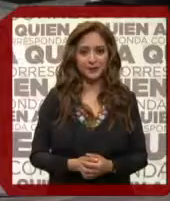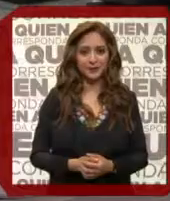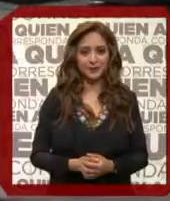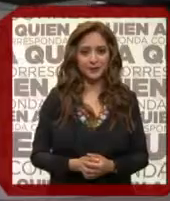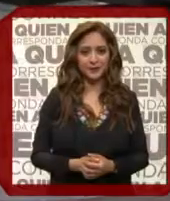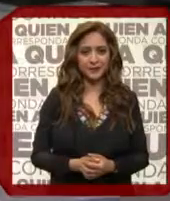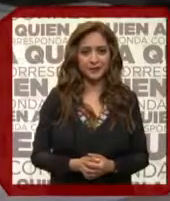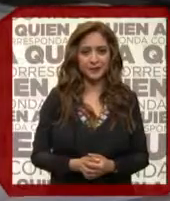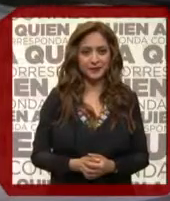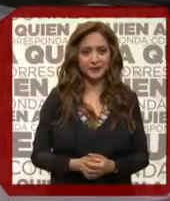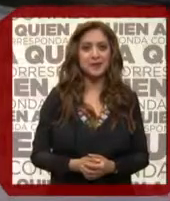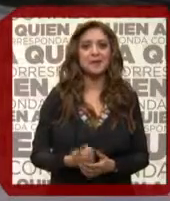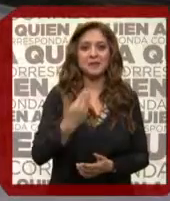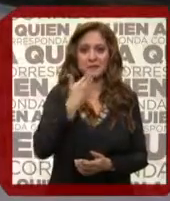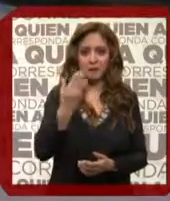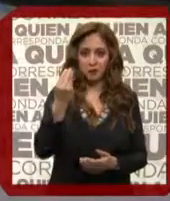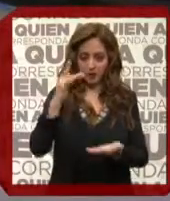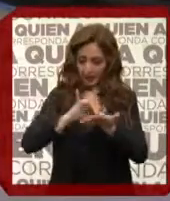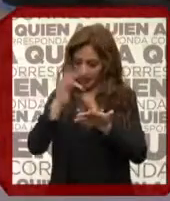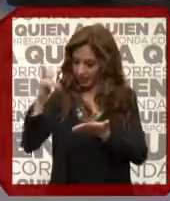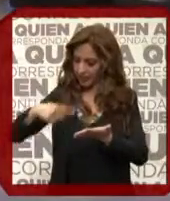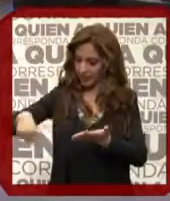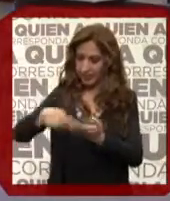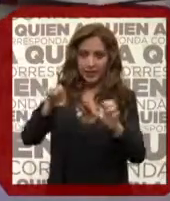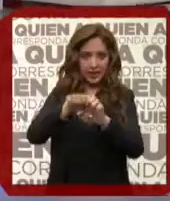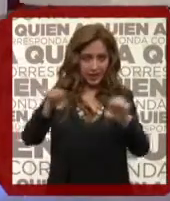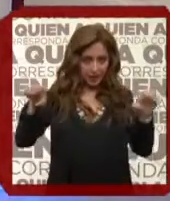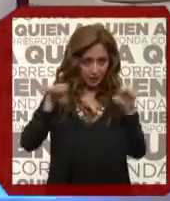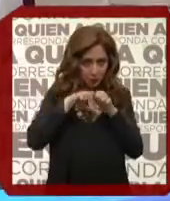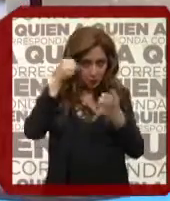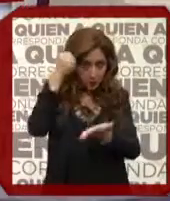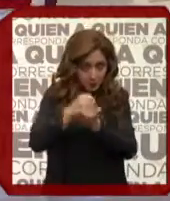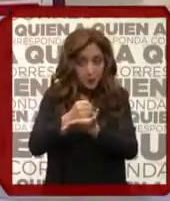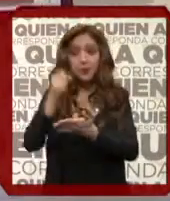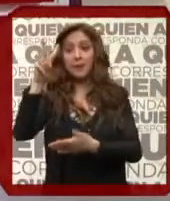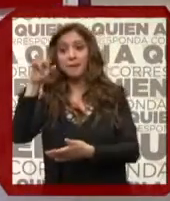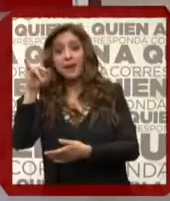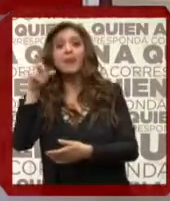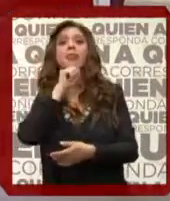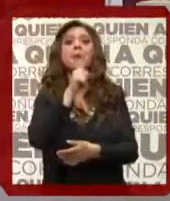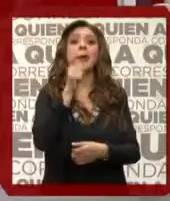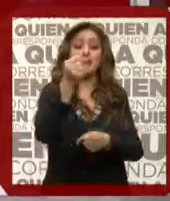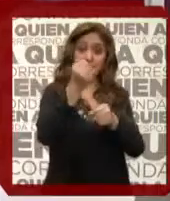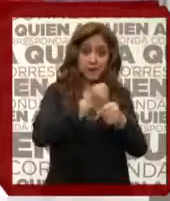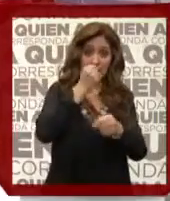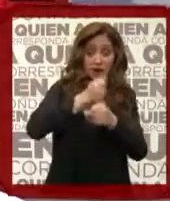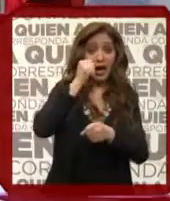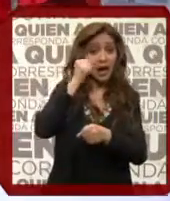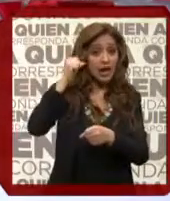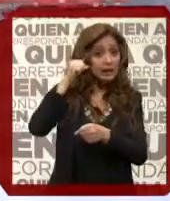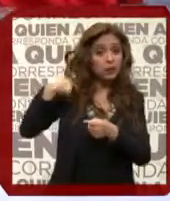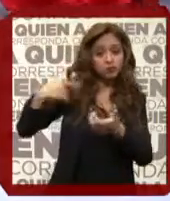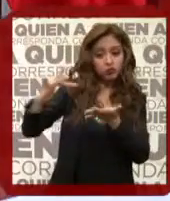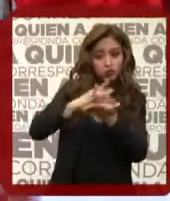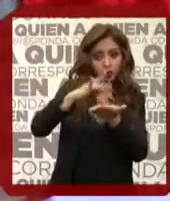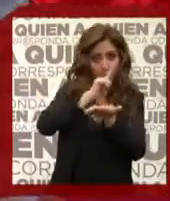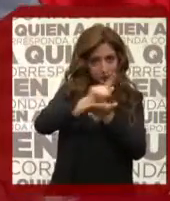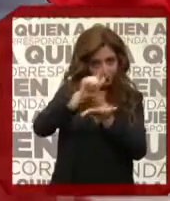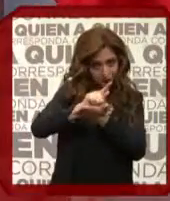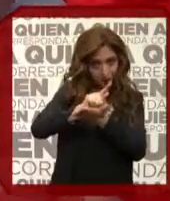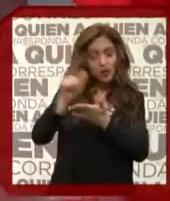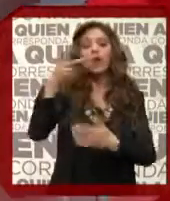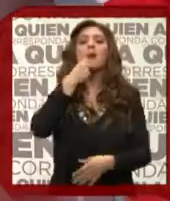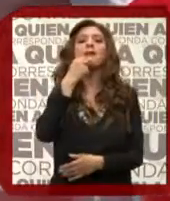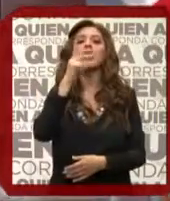Bien, pues mil gracias a todo el equipo de A Quien Corresponda y de Vive, junto con practicantes que nos apoyaron ayer para la limpieza. Felicidades, don Ricardo